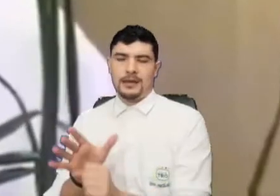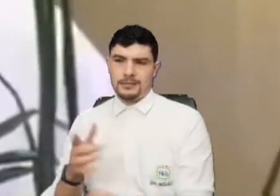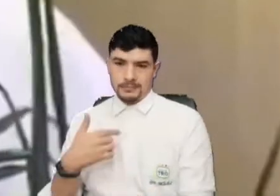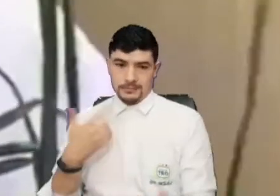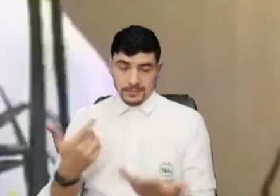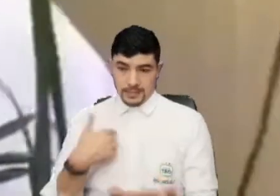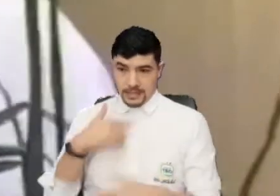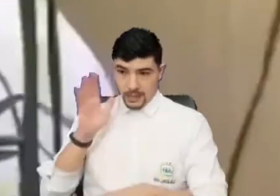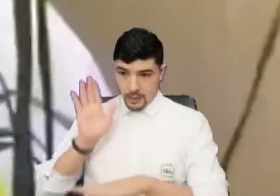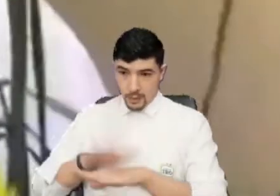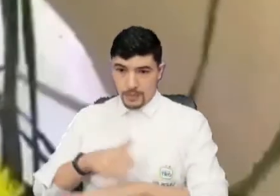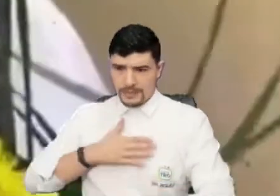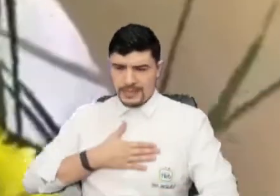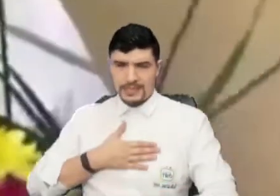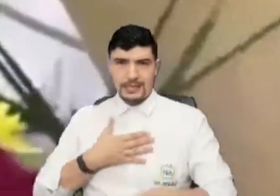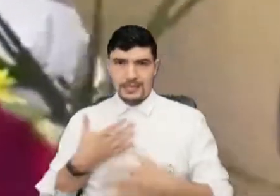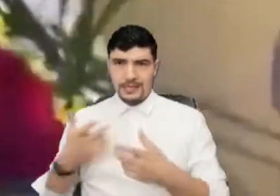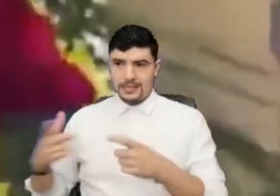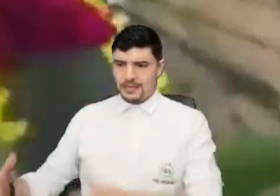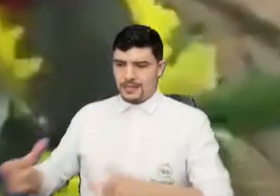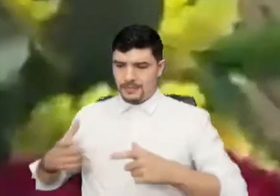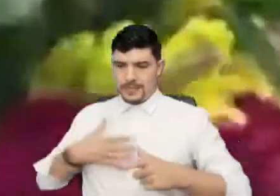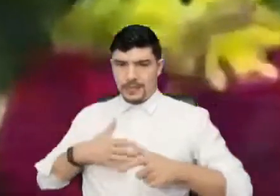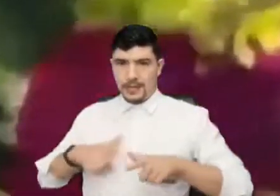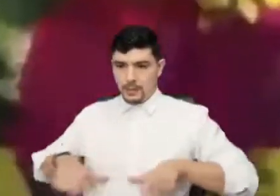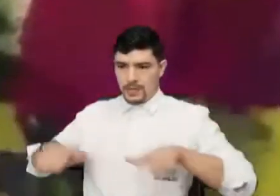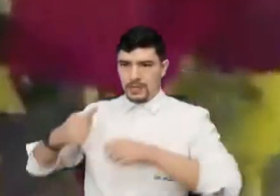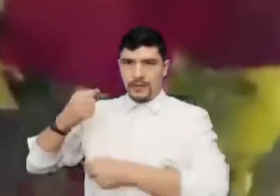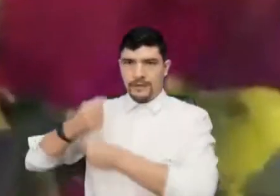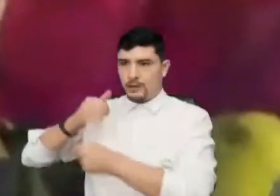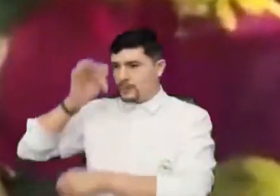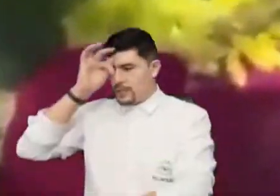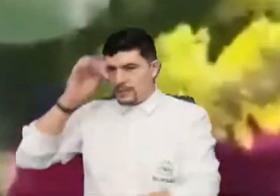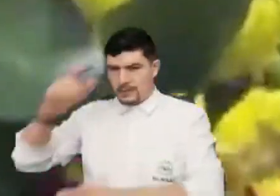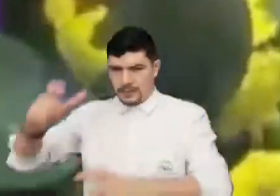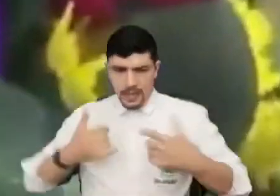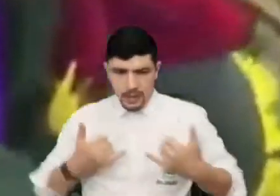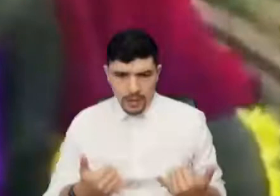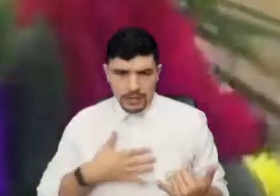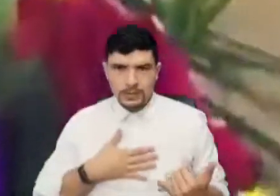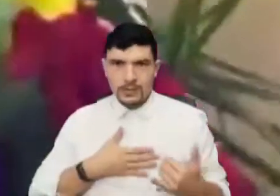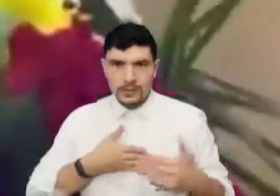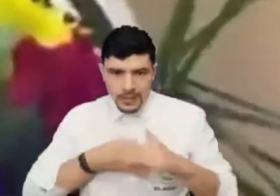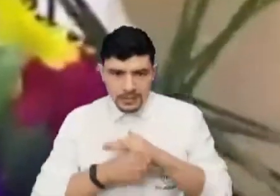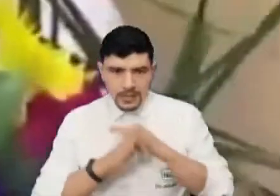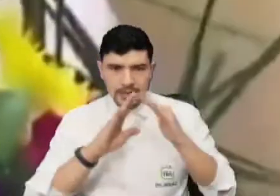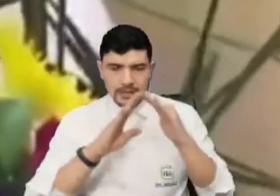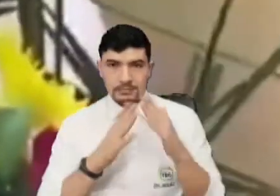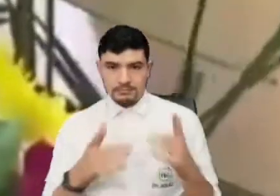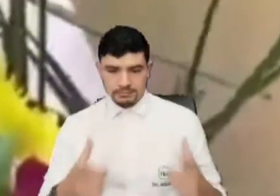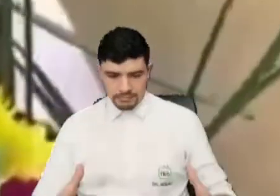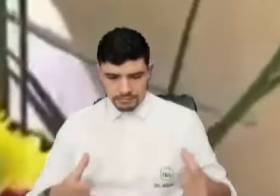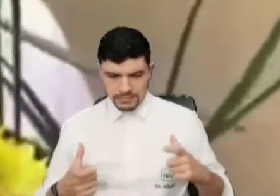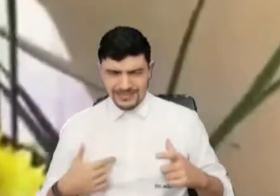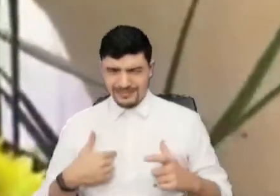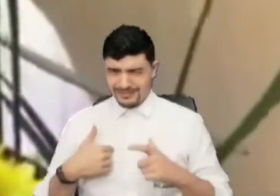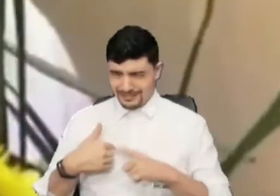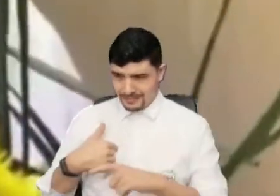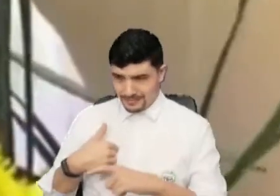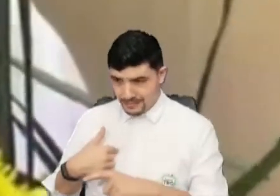un lugar de trabajo y esté llegando donde existen dudas de residencia me acusan de haber dejado morir